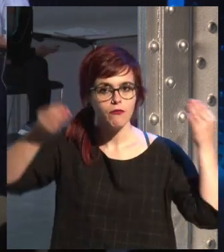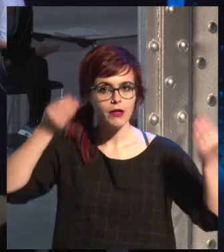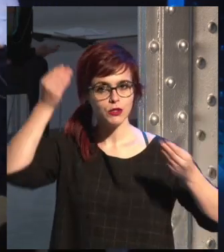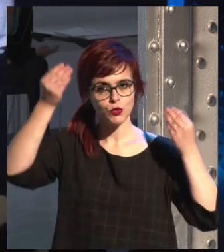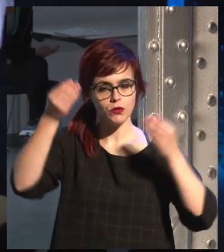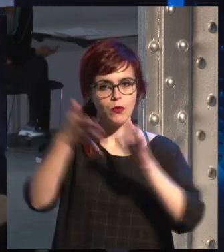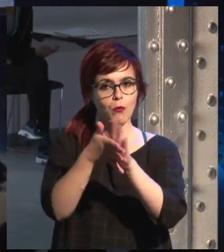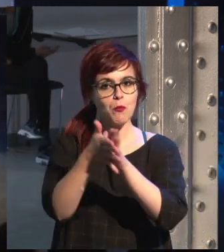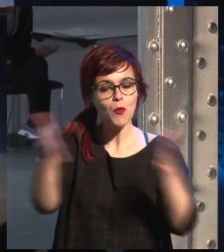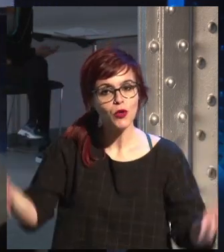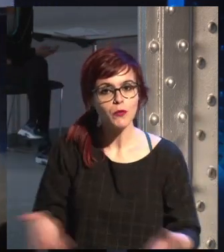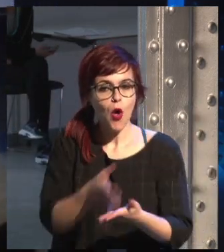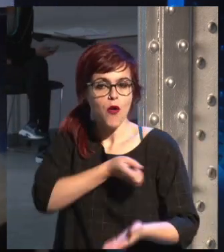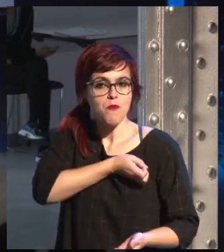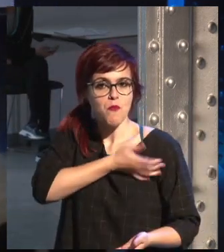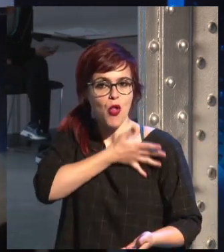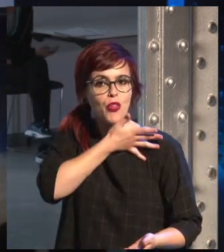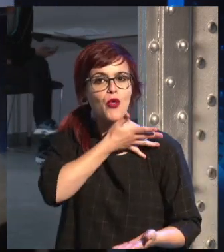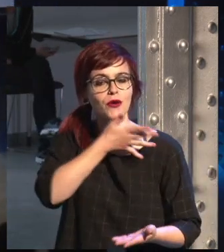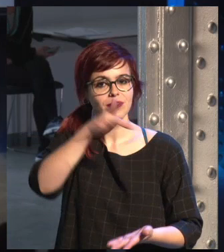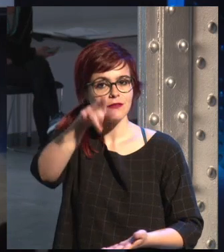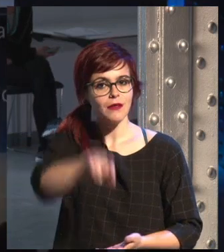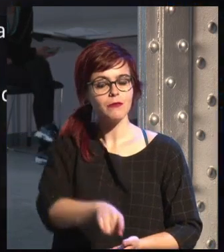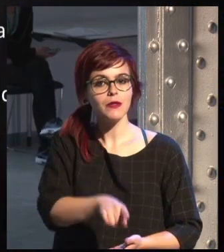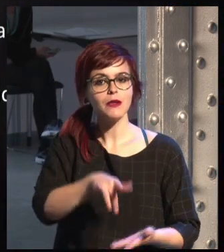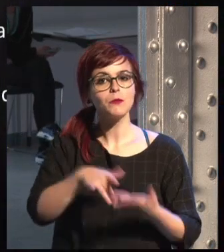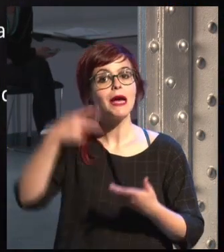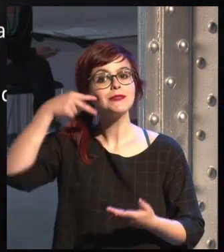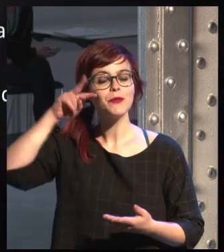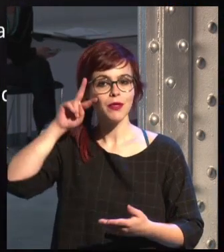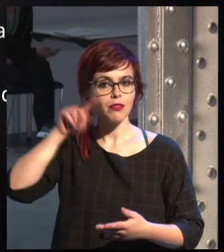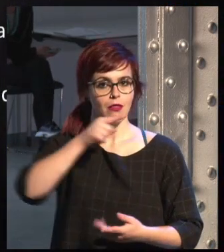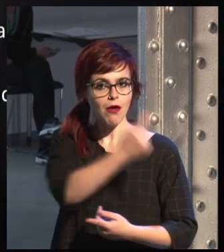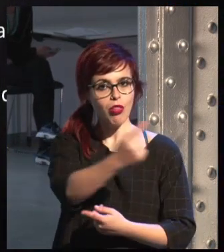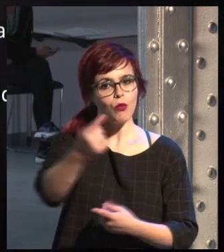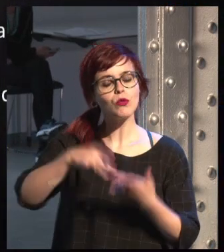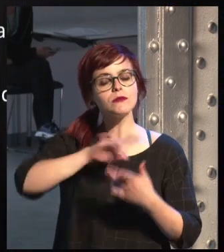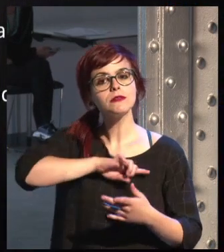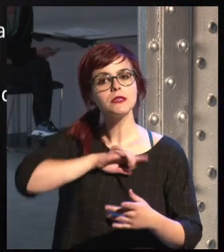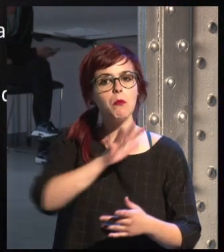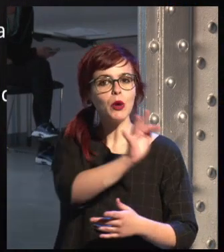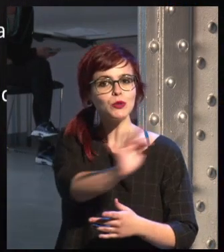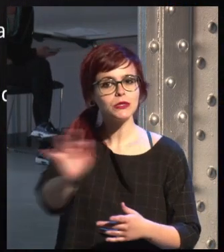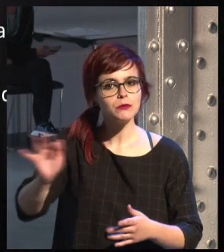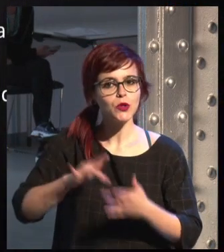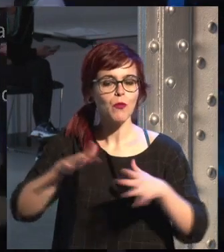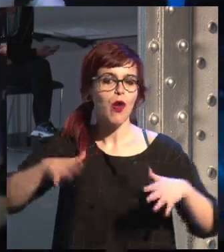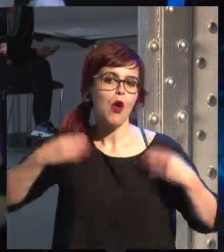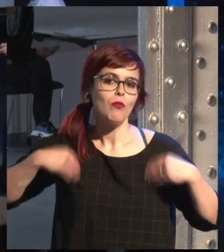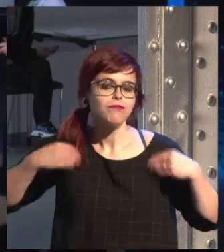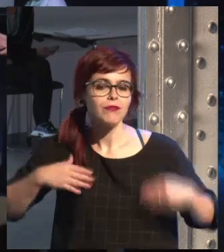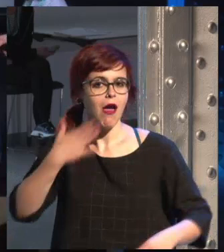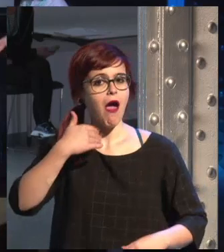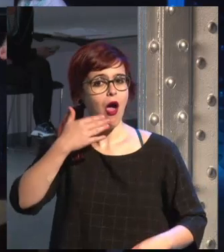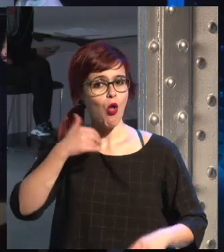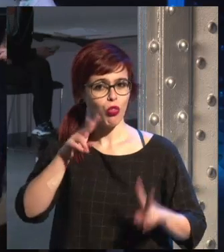a generar emociones y a generar también experiencias positivas, emotivas, lúdicas